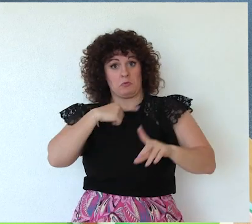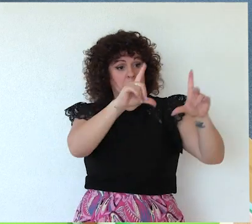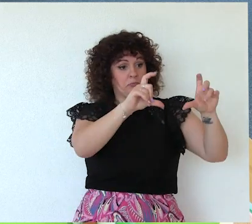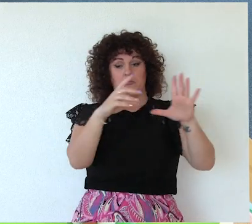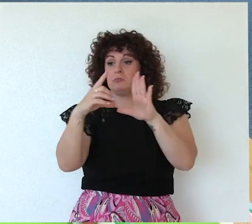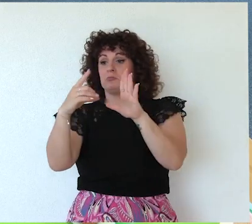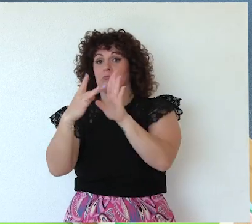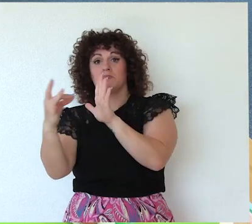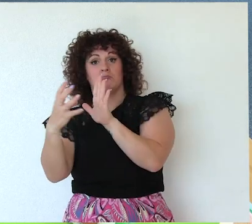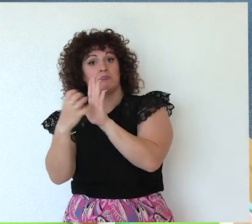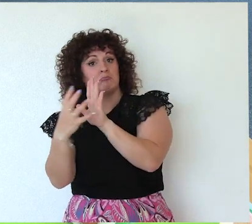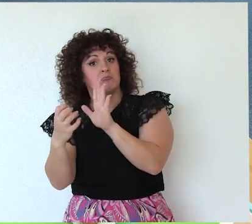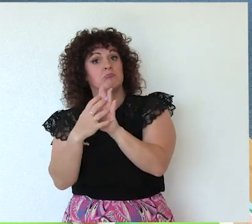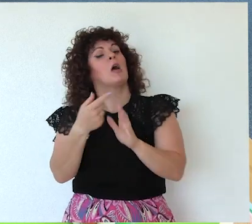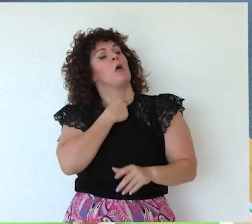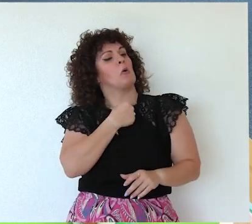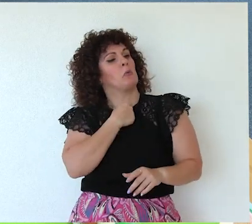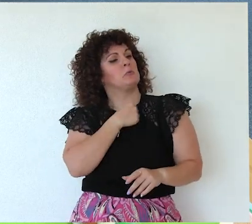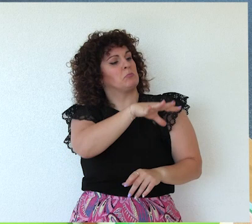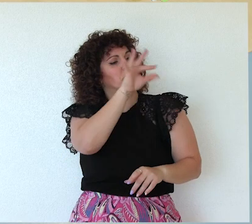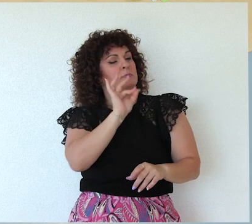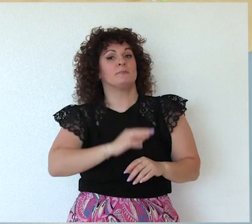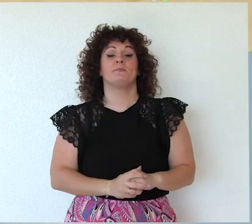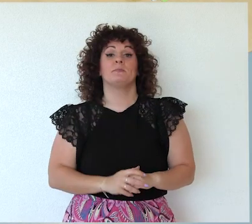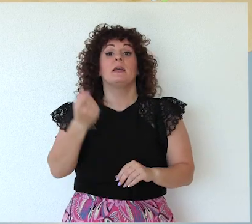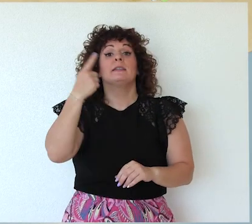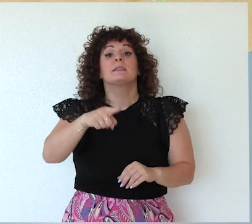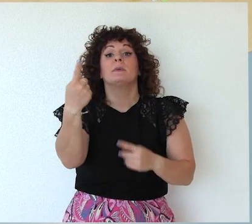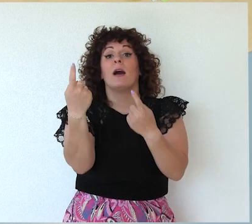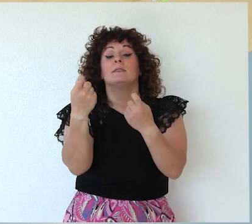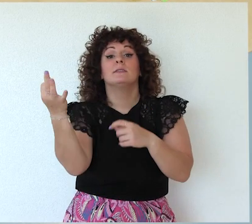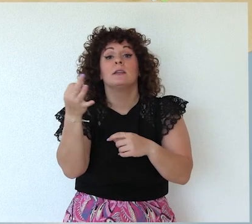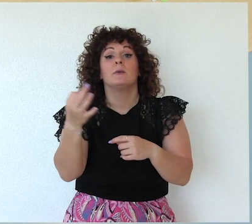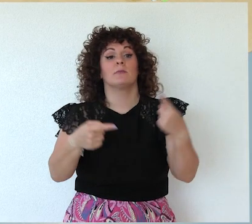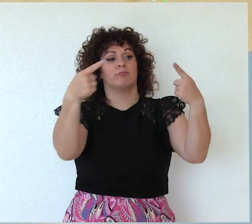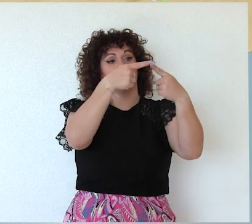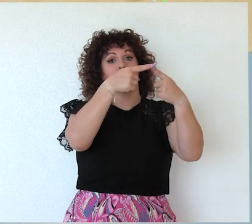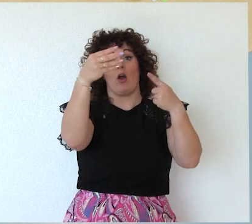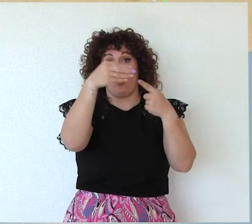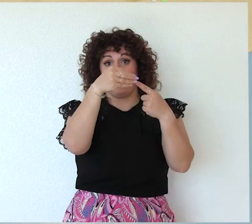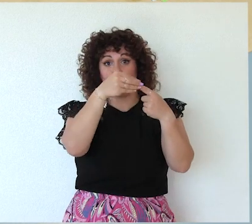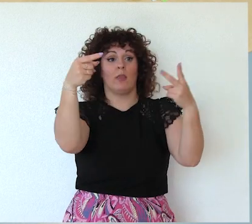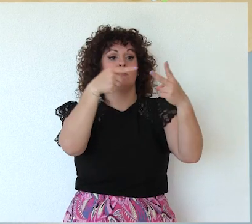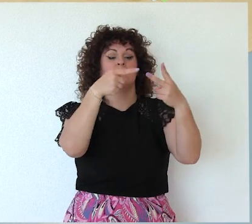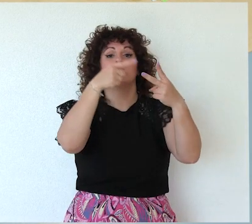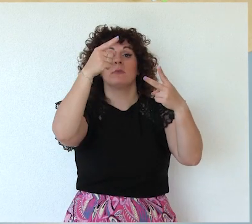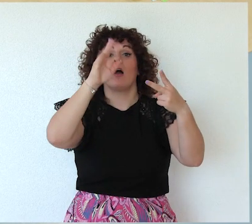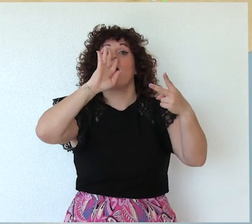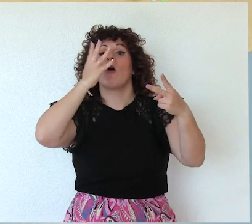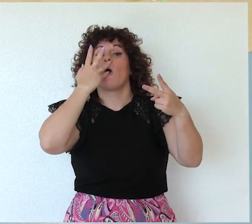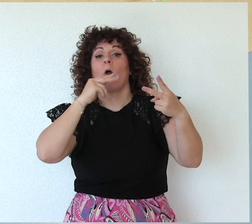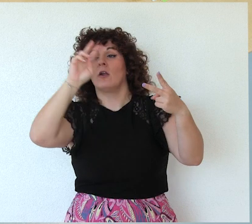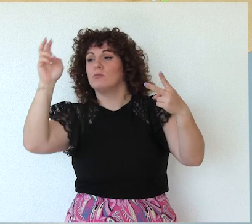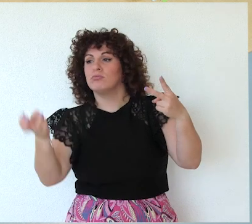nosotros, fotografías que os gusten de vuestro archivo. Aparte, también necesitaremos rotuladores o lápices de